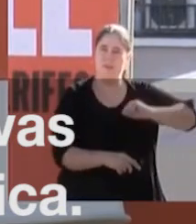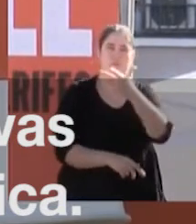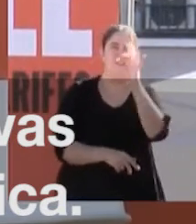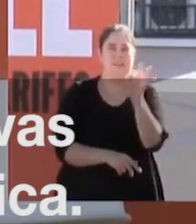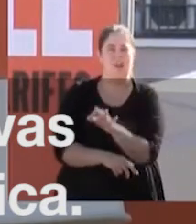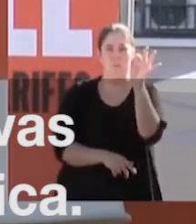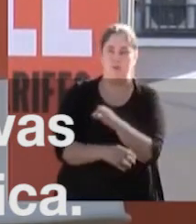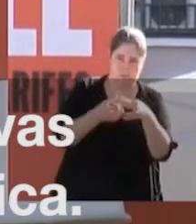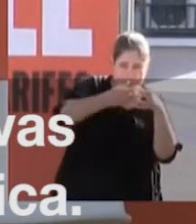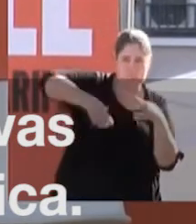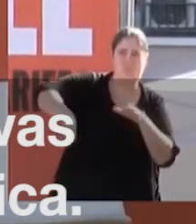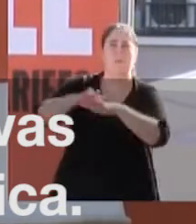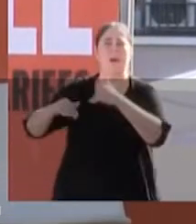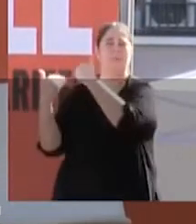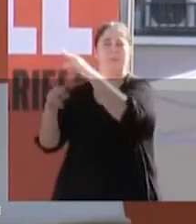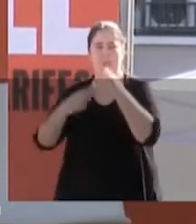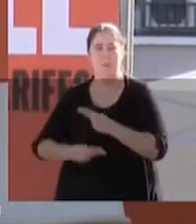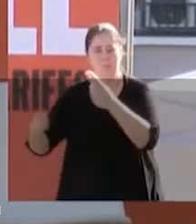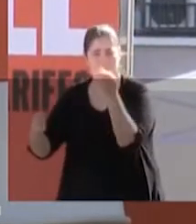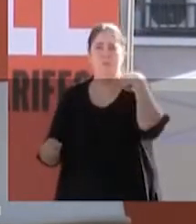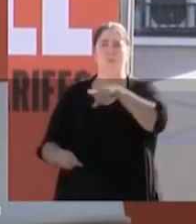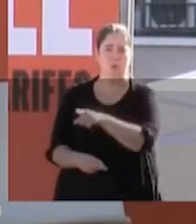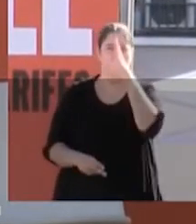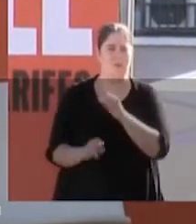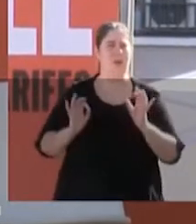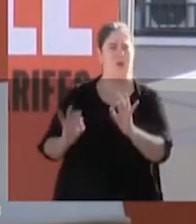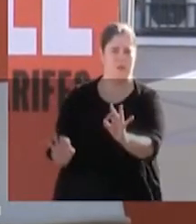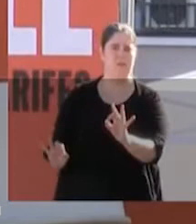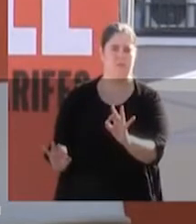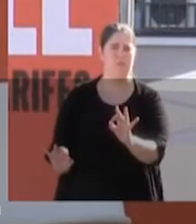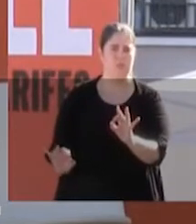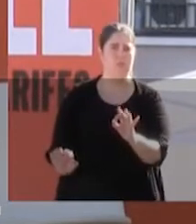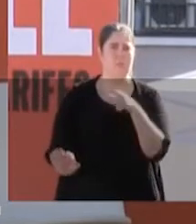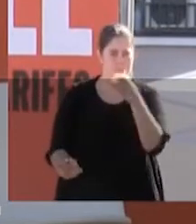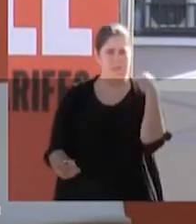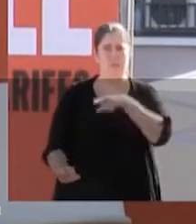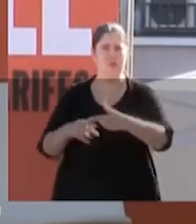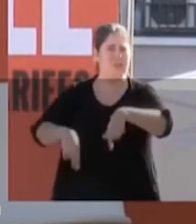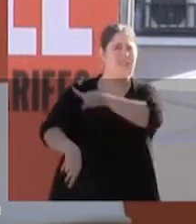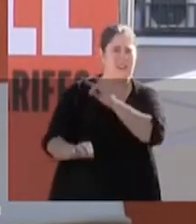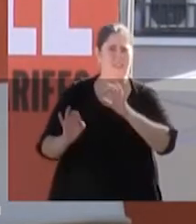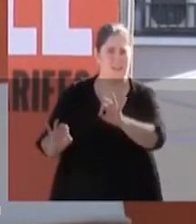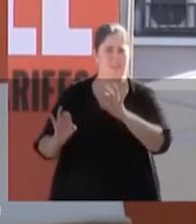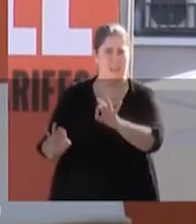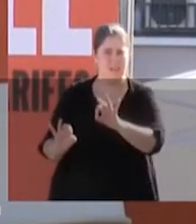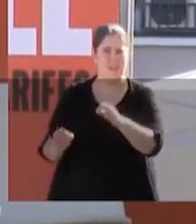nuevas promociones a vivienda pública así es que se gobierna así se mide la radicalidad